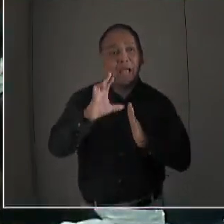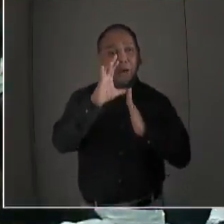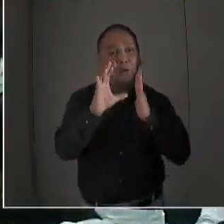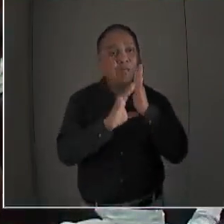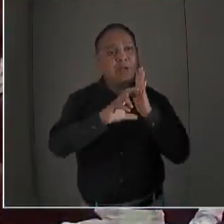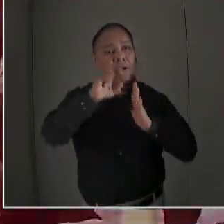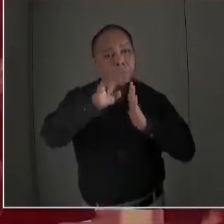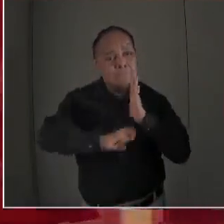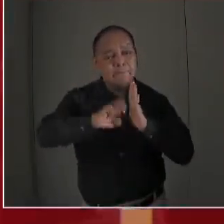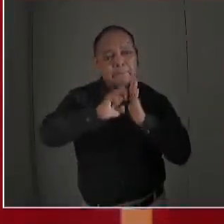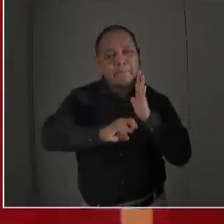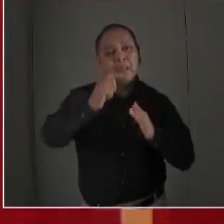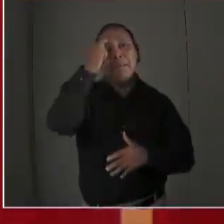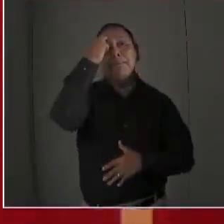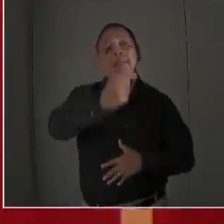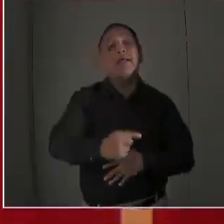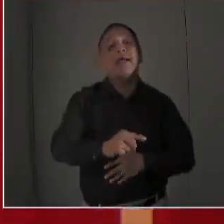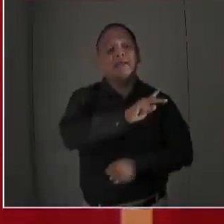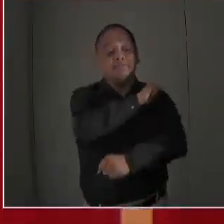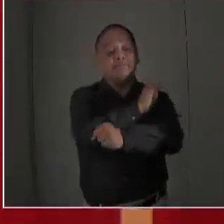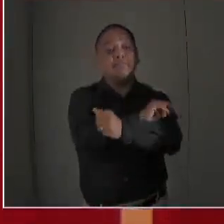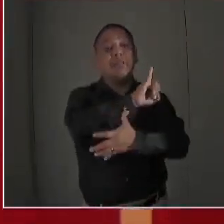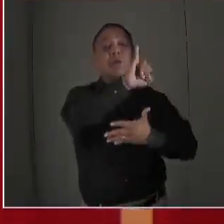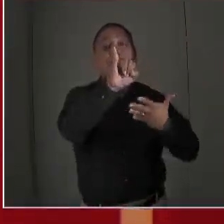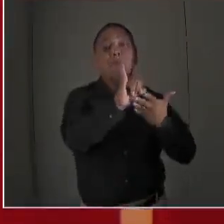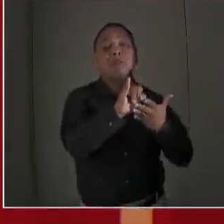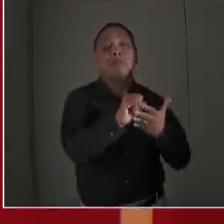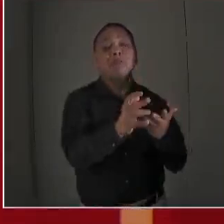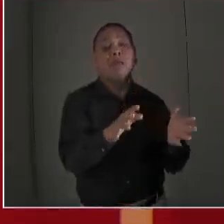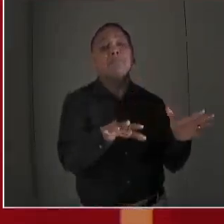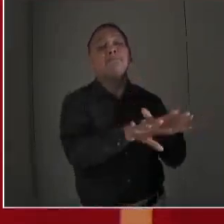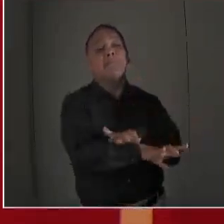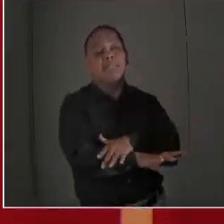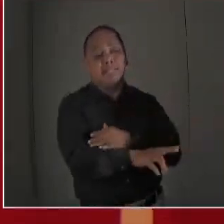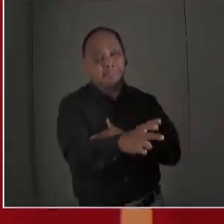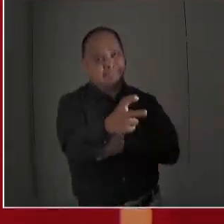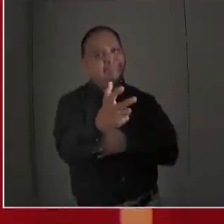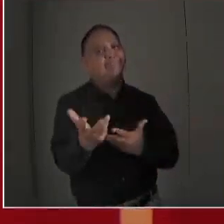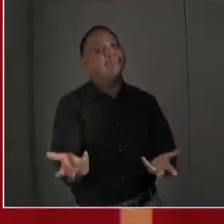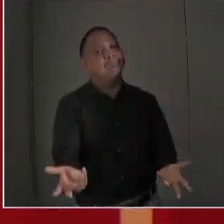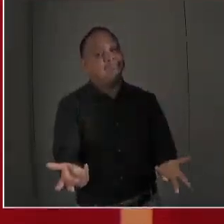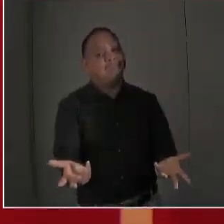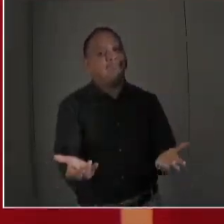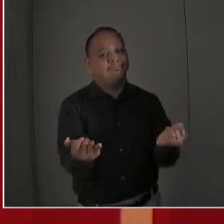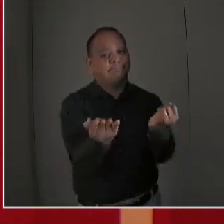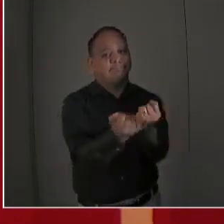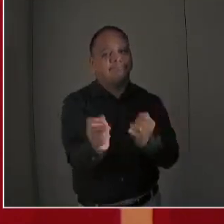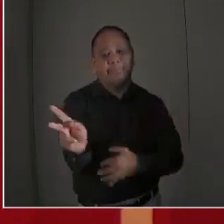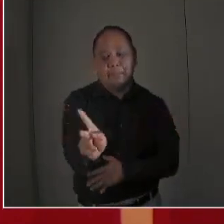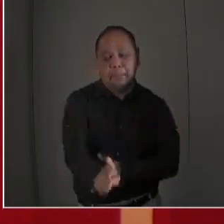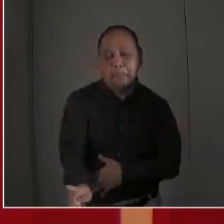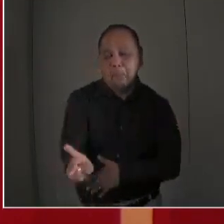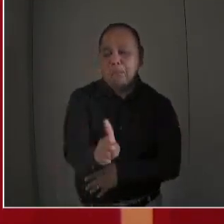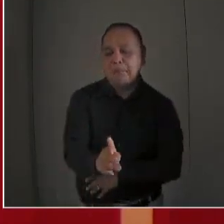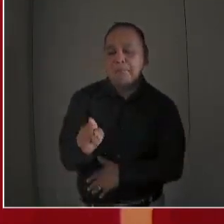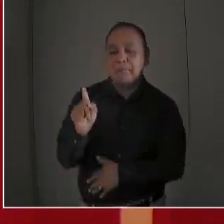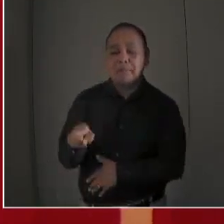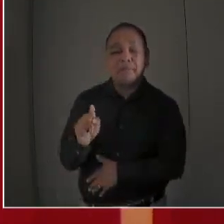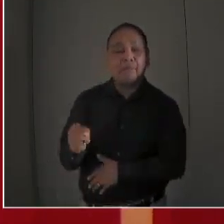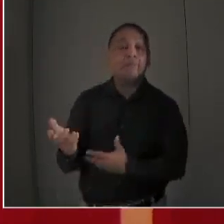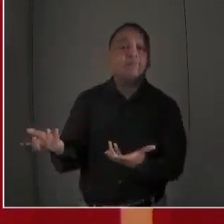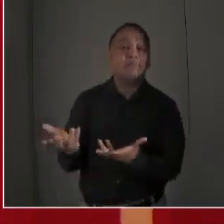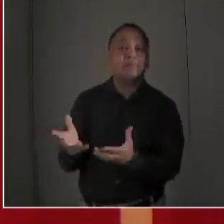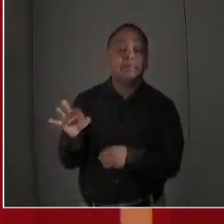Constitución? Para reformar al Poder Judicial, profundamente. Y el pueblo de México acudió a las